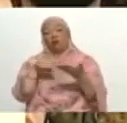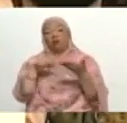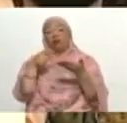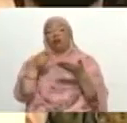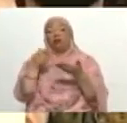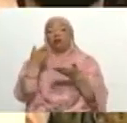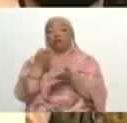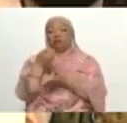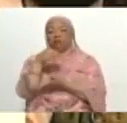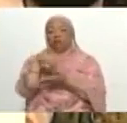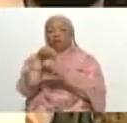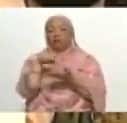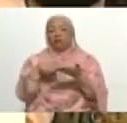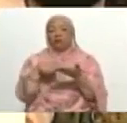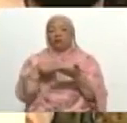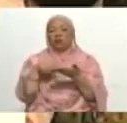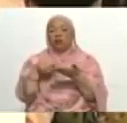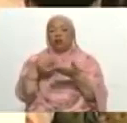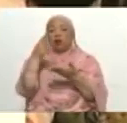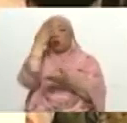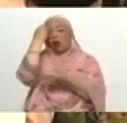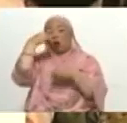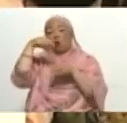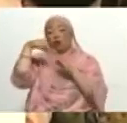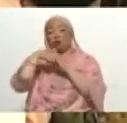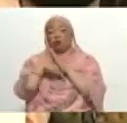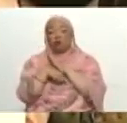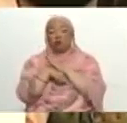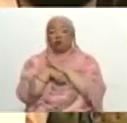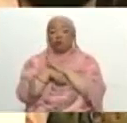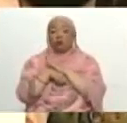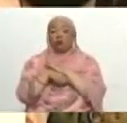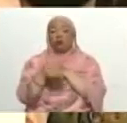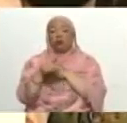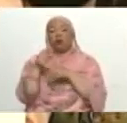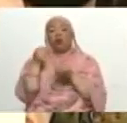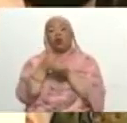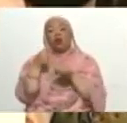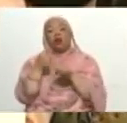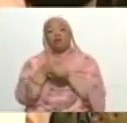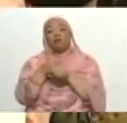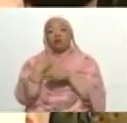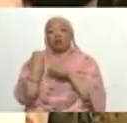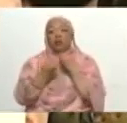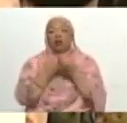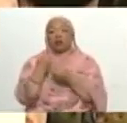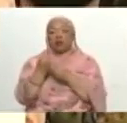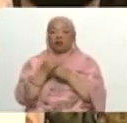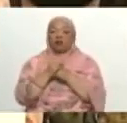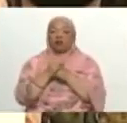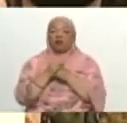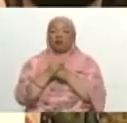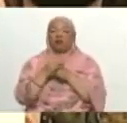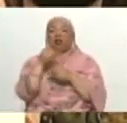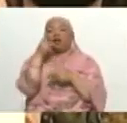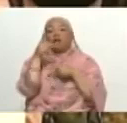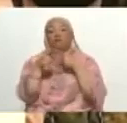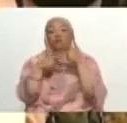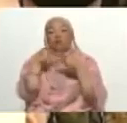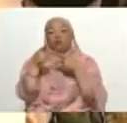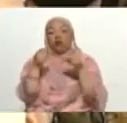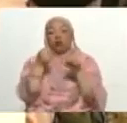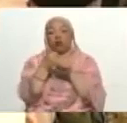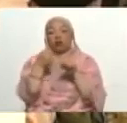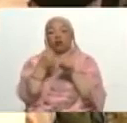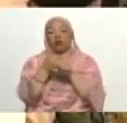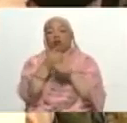acuerdo muy profundo en la calidad del trabajo que se realizó, que implicó la